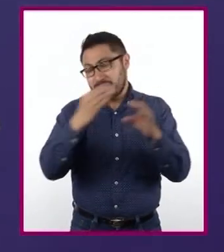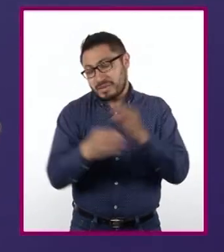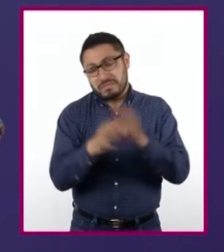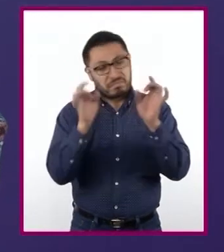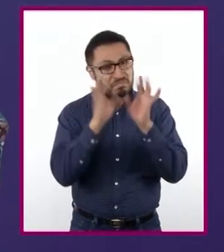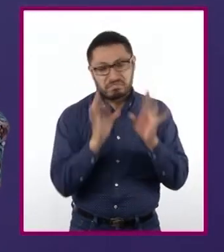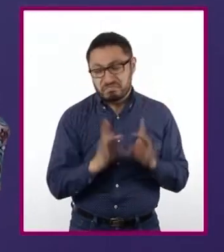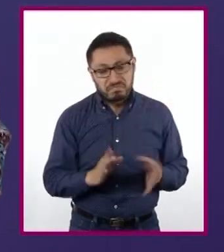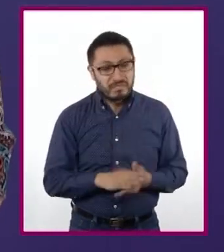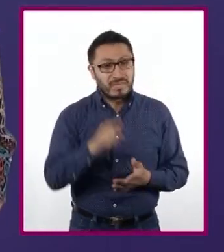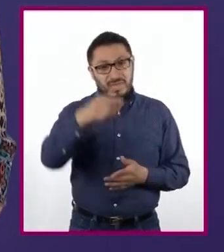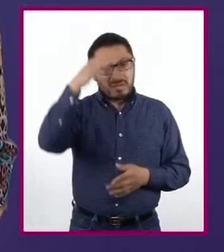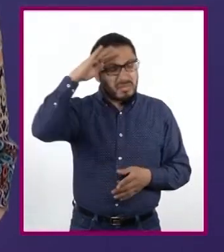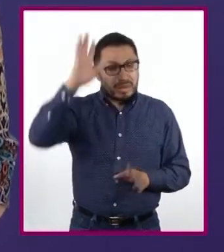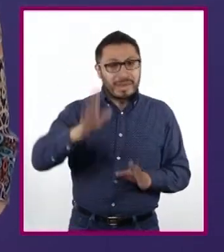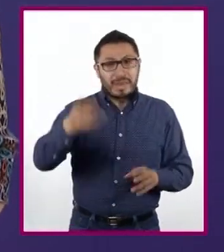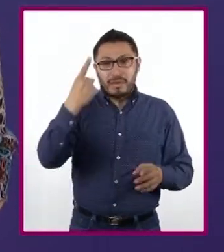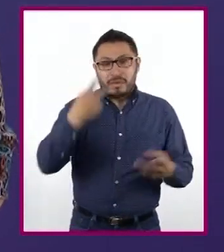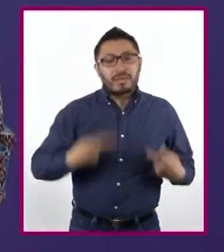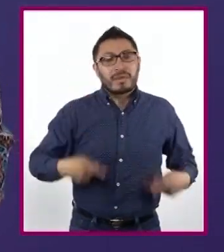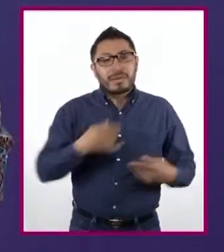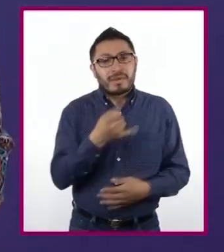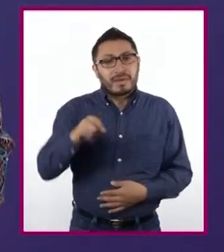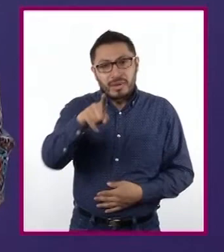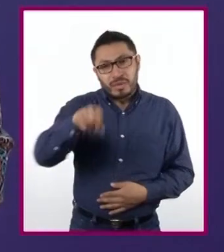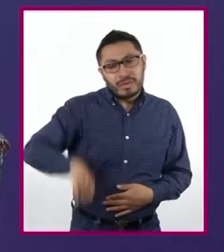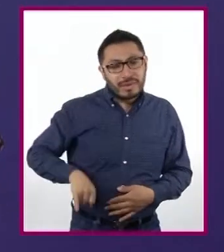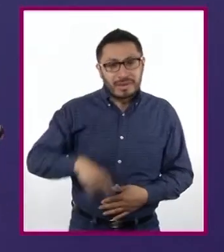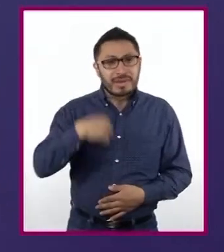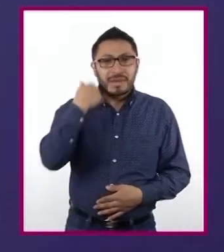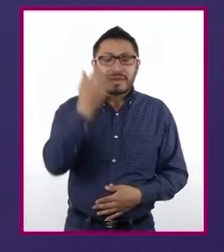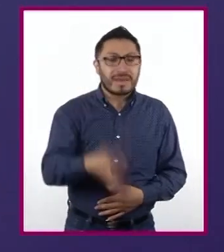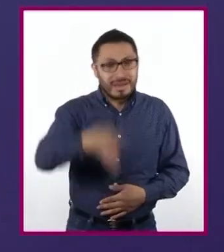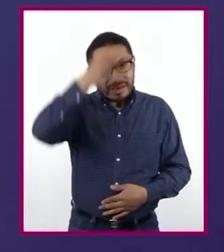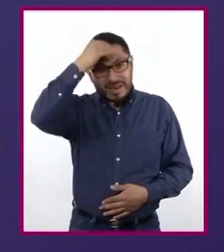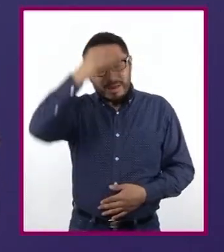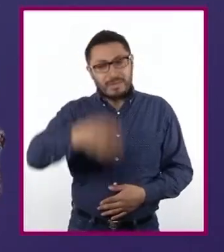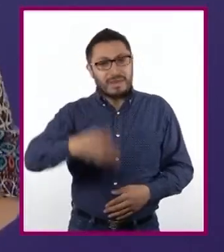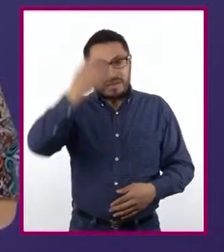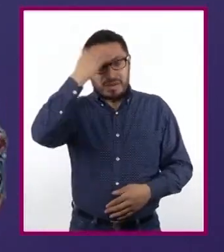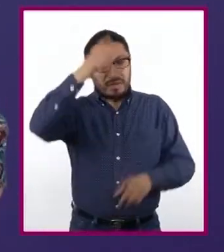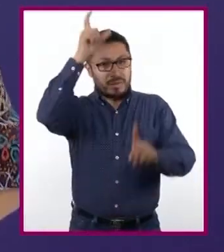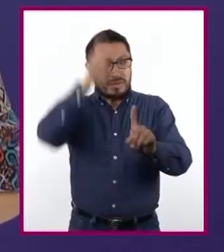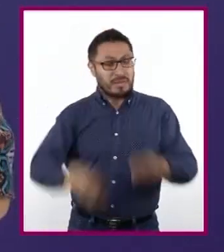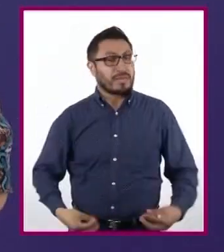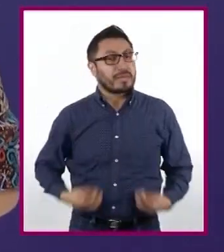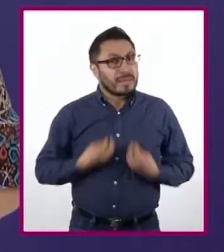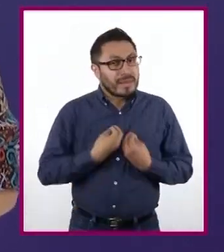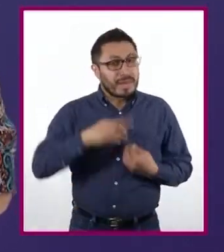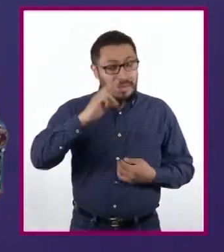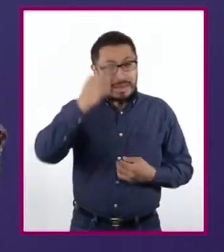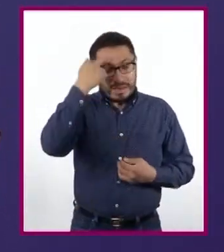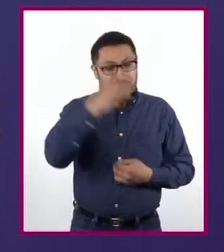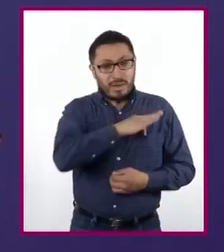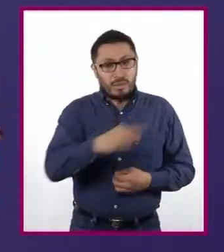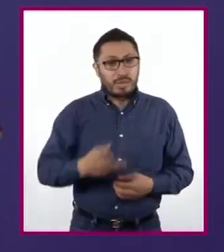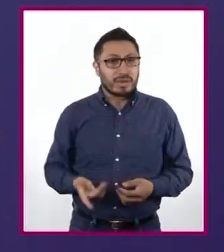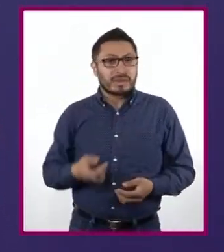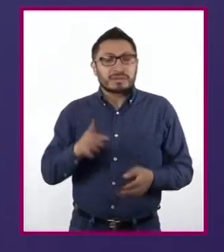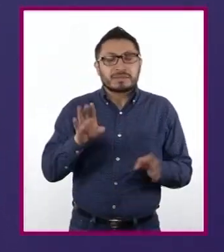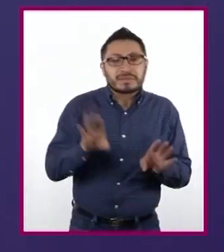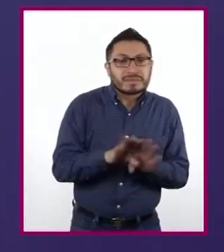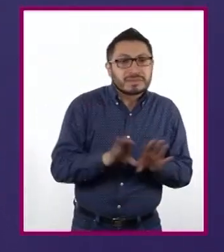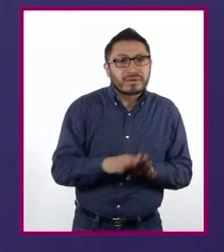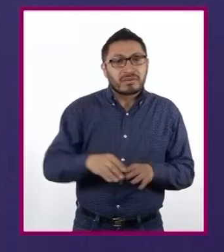¿Ya pensaron en un personaje de su interés del que les gustaría aprender y conocer de su vida? Recuerden que pueden ir desde